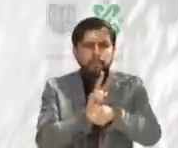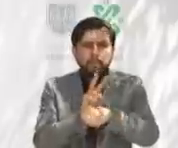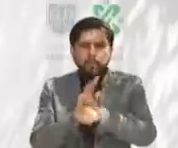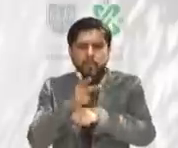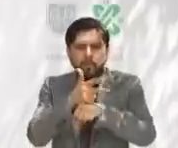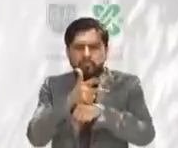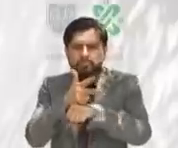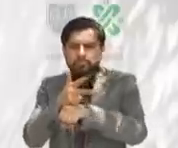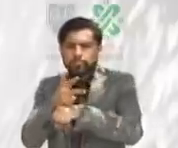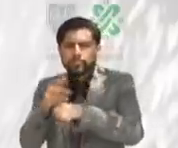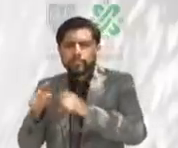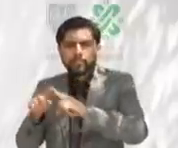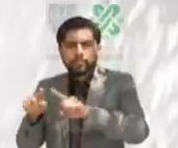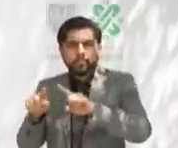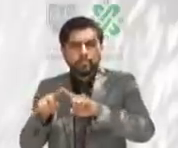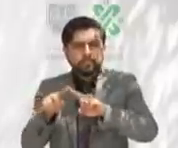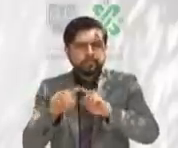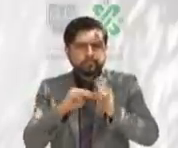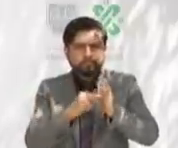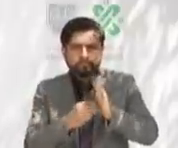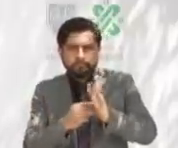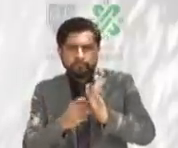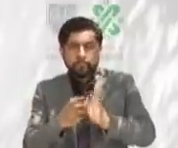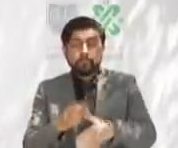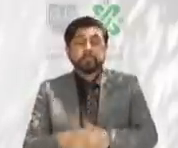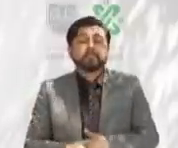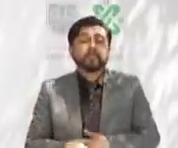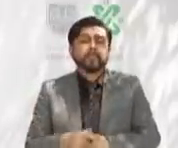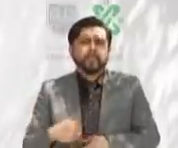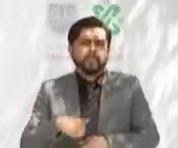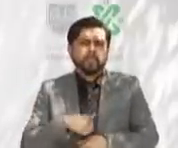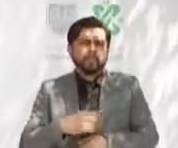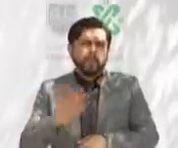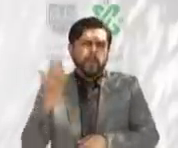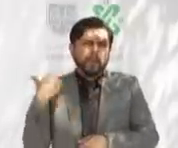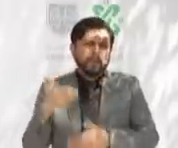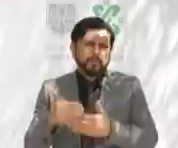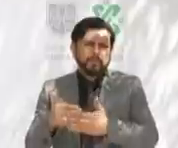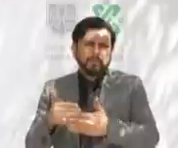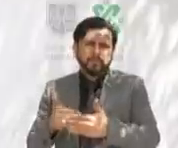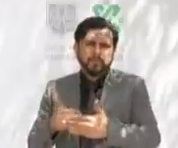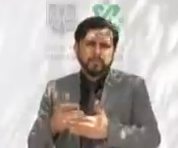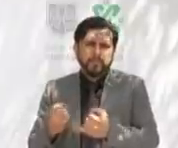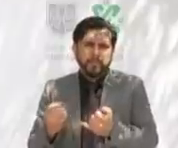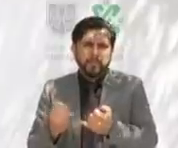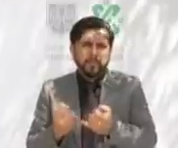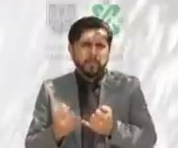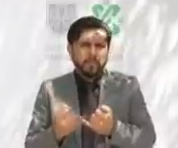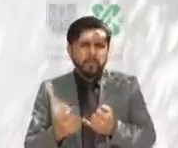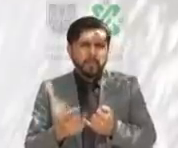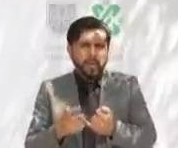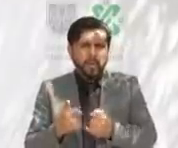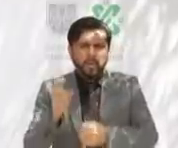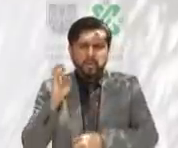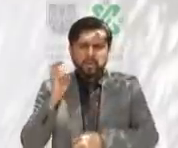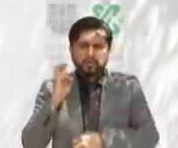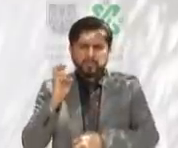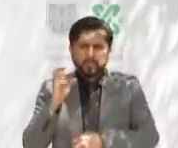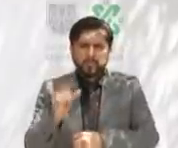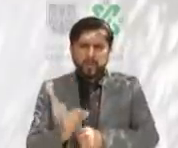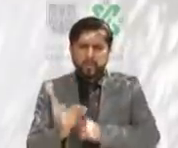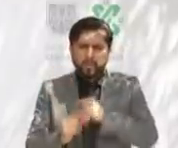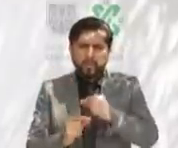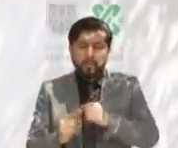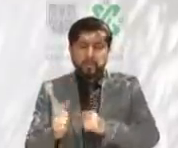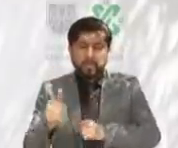operativos. Y entramos, aunque ya lo habíamos hecho previamente, a la sustitución de los microbuses.